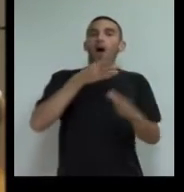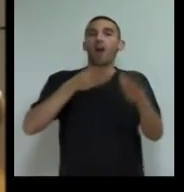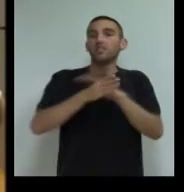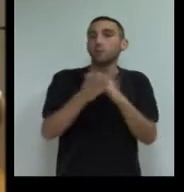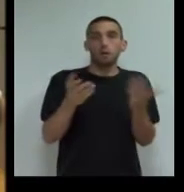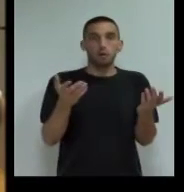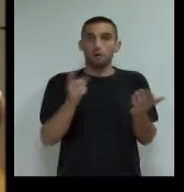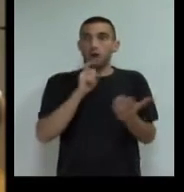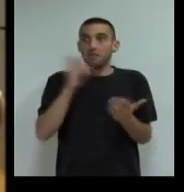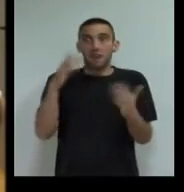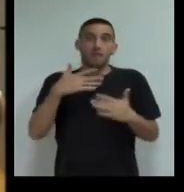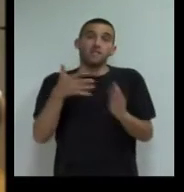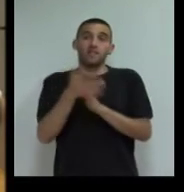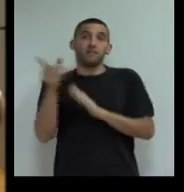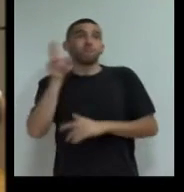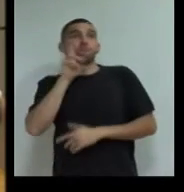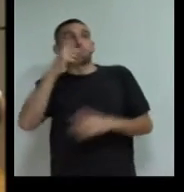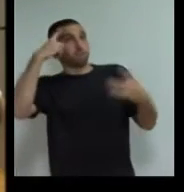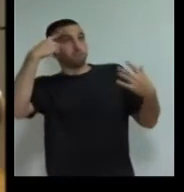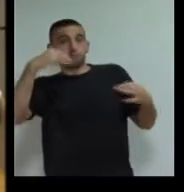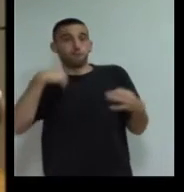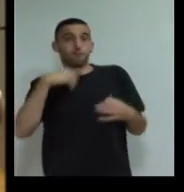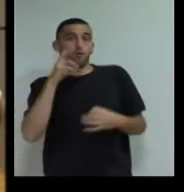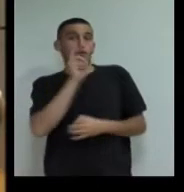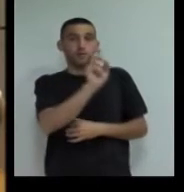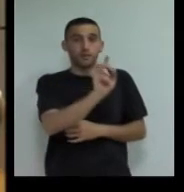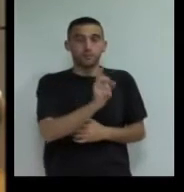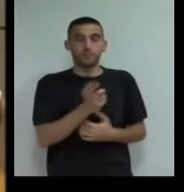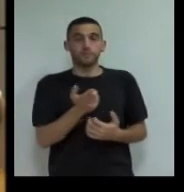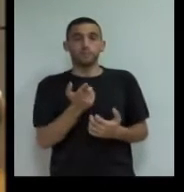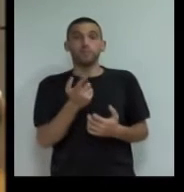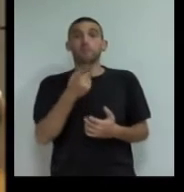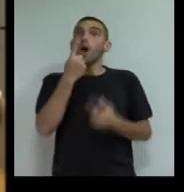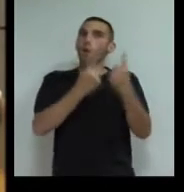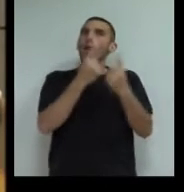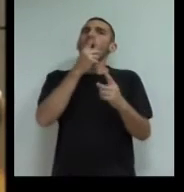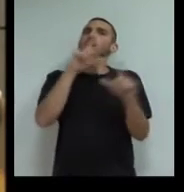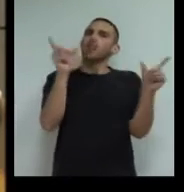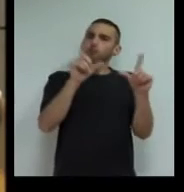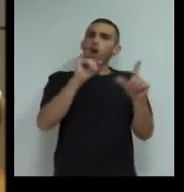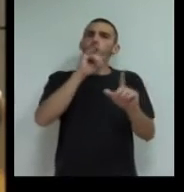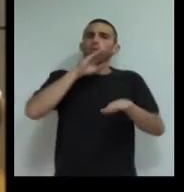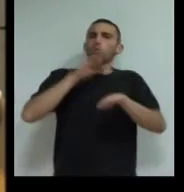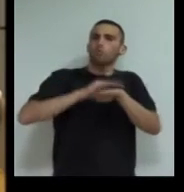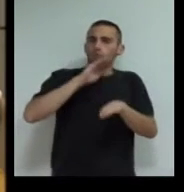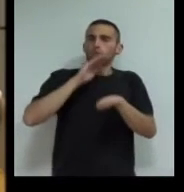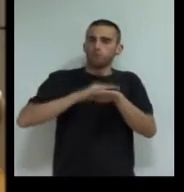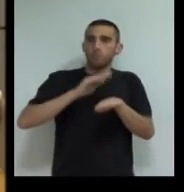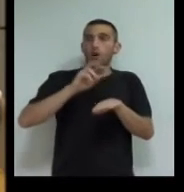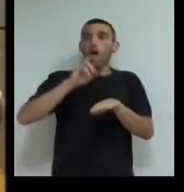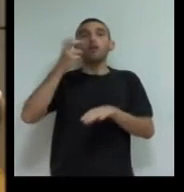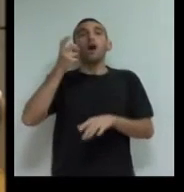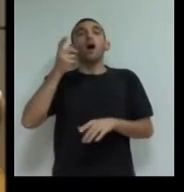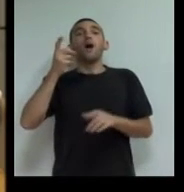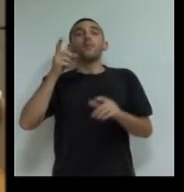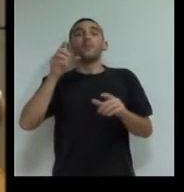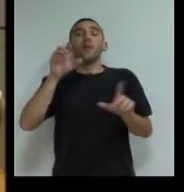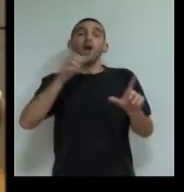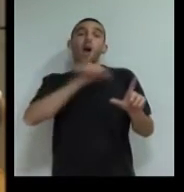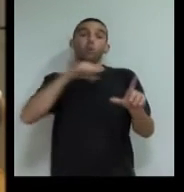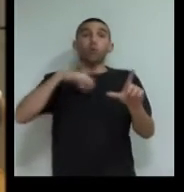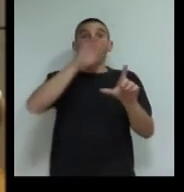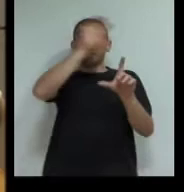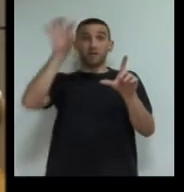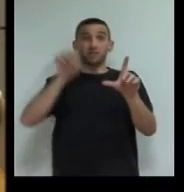algunas televisiones están cumpliendo, hombre, no las importantes, bien es cierto, pero algunas autonómicas y algunas locales están